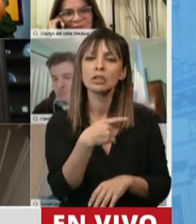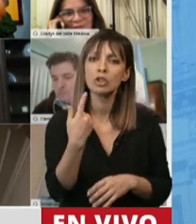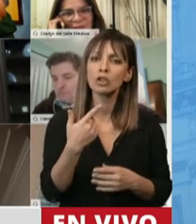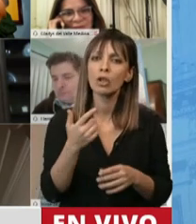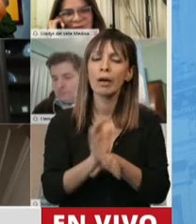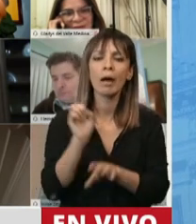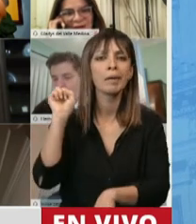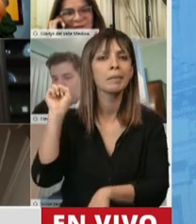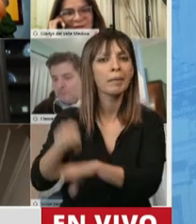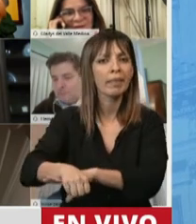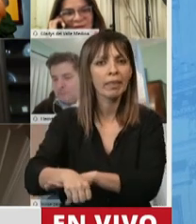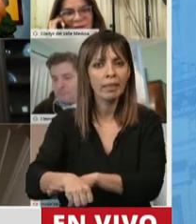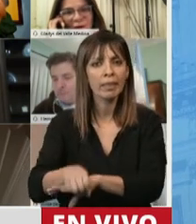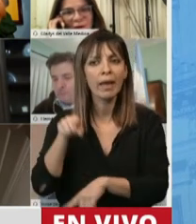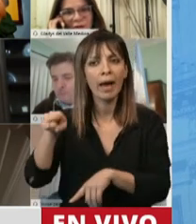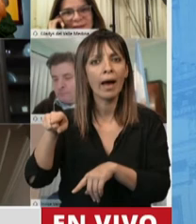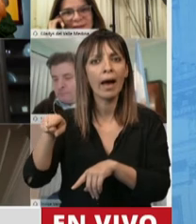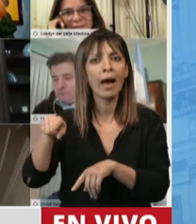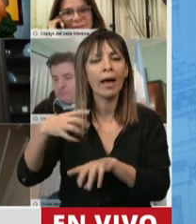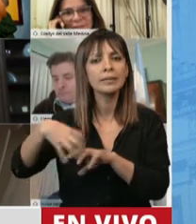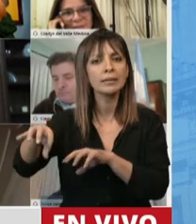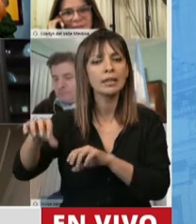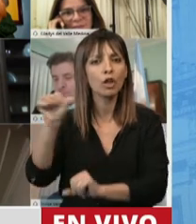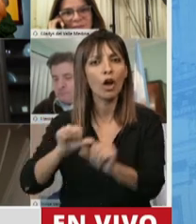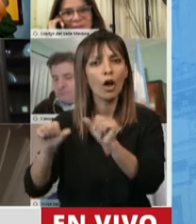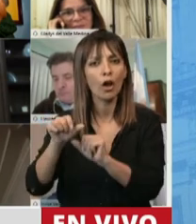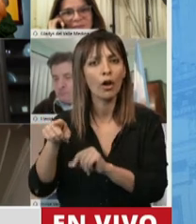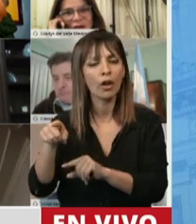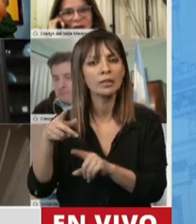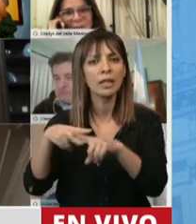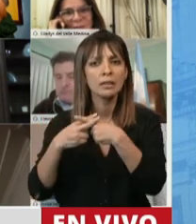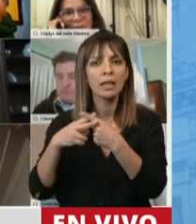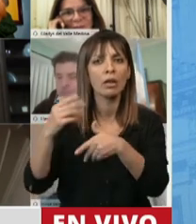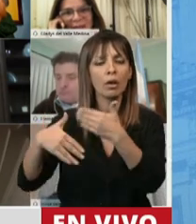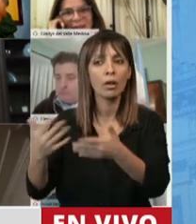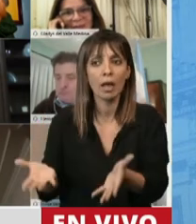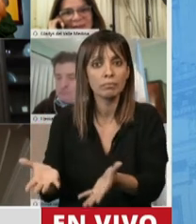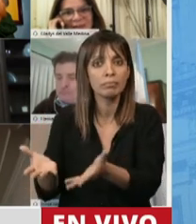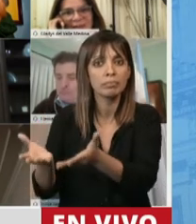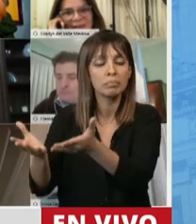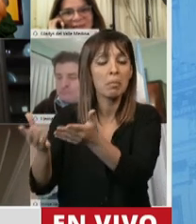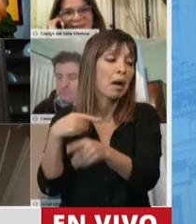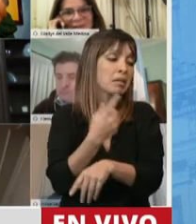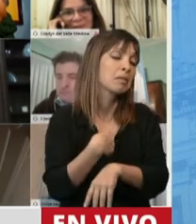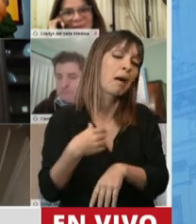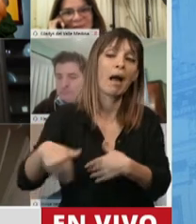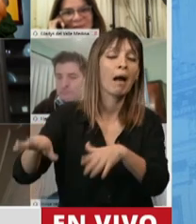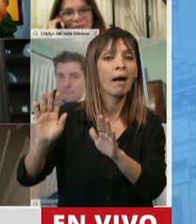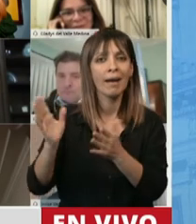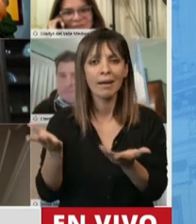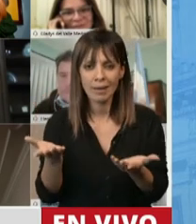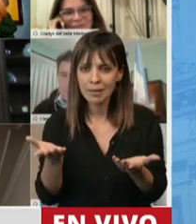la espalda a este sector que tanto viene creciendo en la Argentina y que estoy